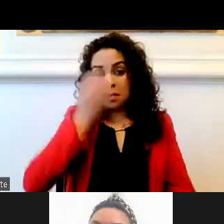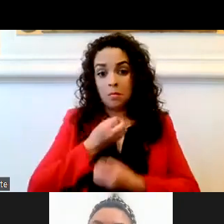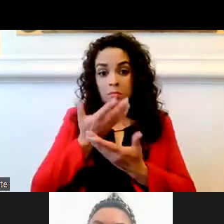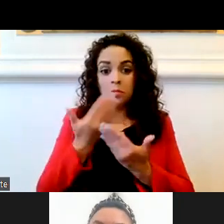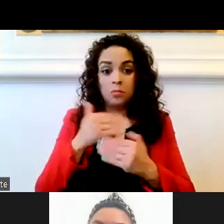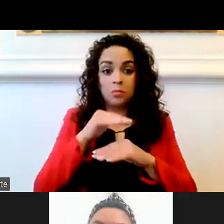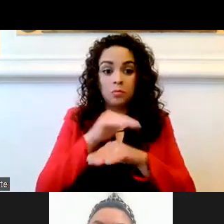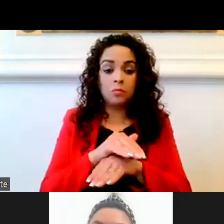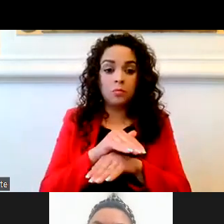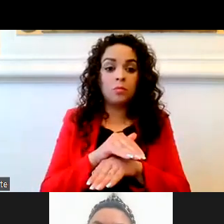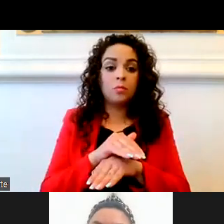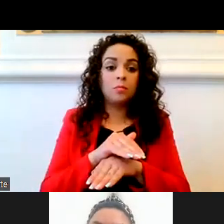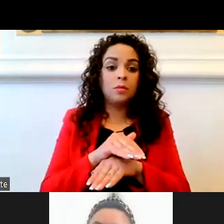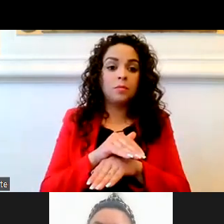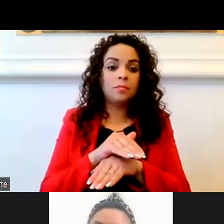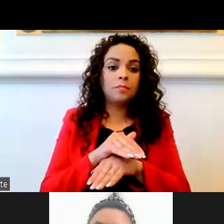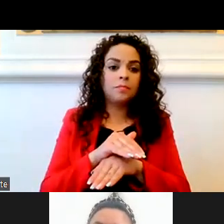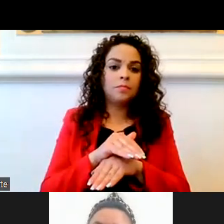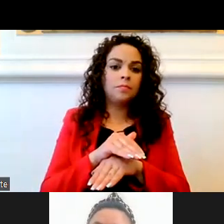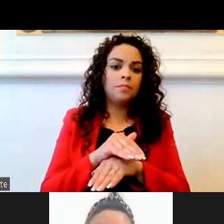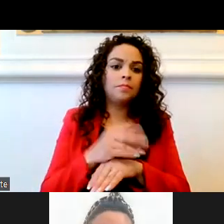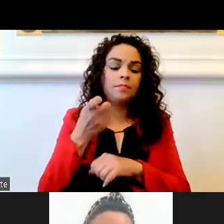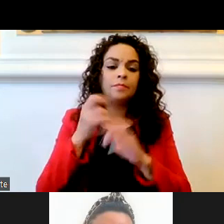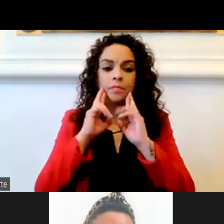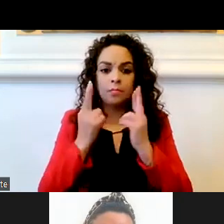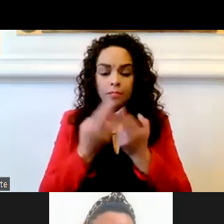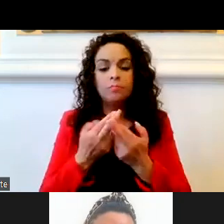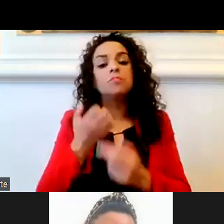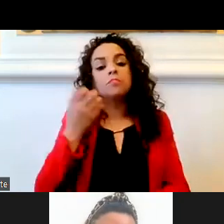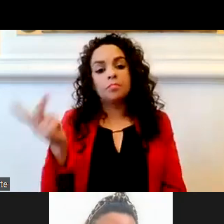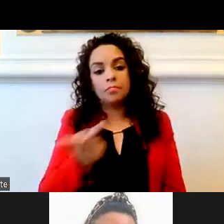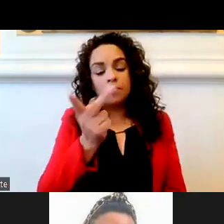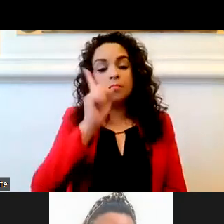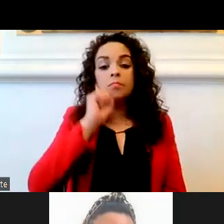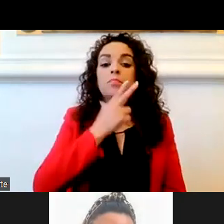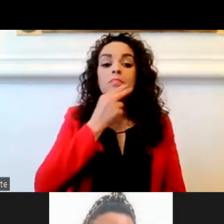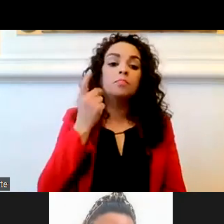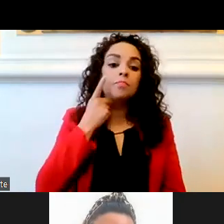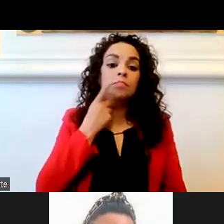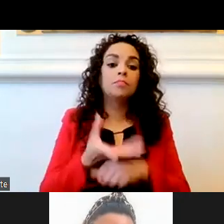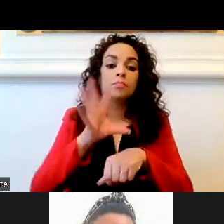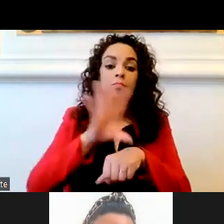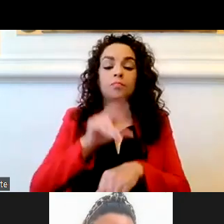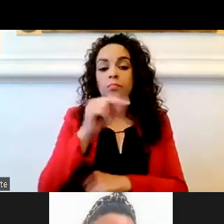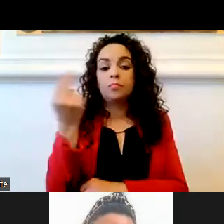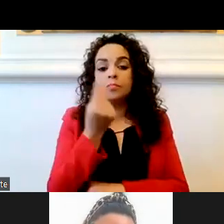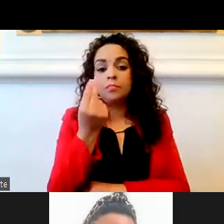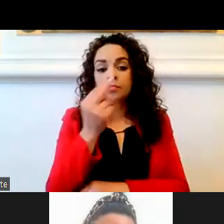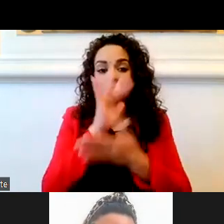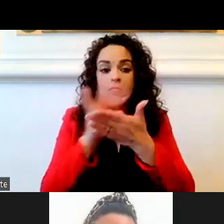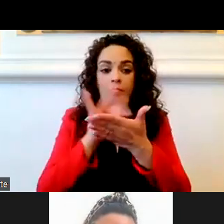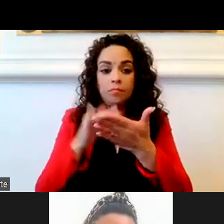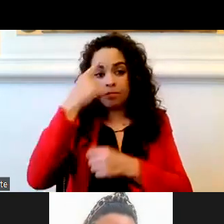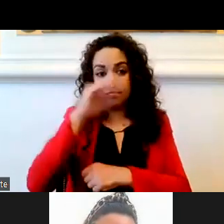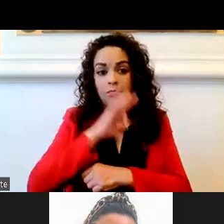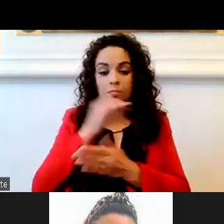marzo de 2023, le solicito a la secretaria preguntar a las y los legisladores presentes si es de dispensarse su lectura para poder aprobarla en un solo